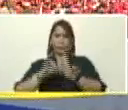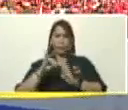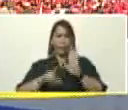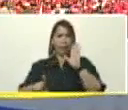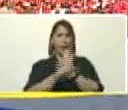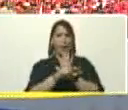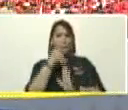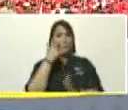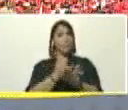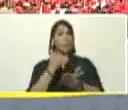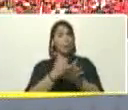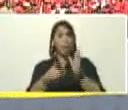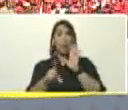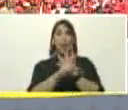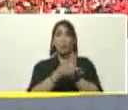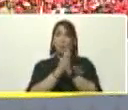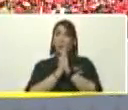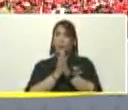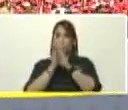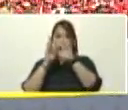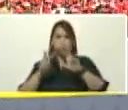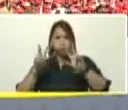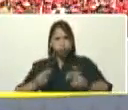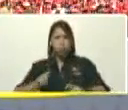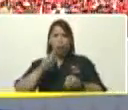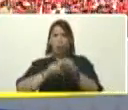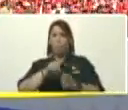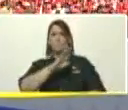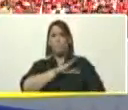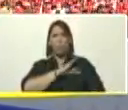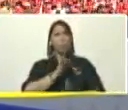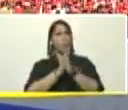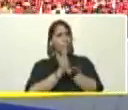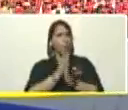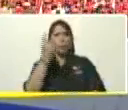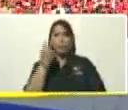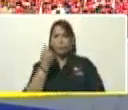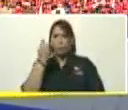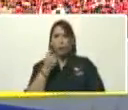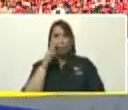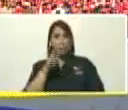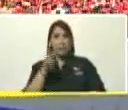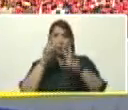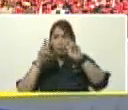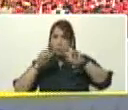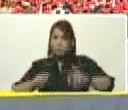Miren las leyes, Cilia, tú que eres diputada. Miren las leyes.